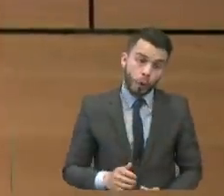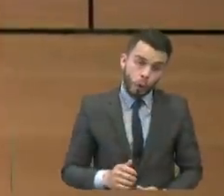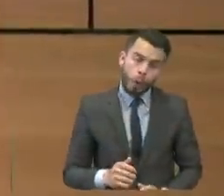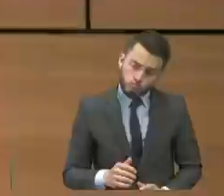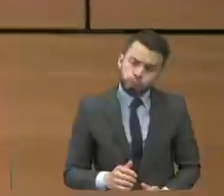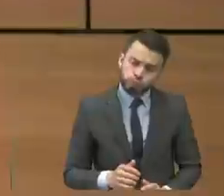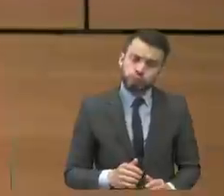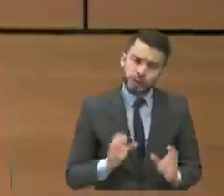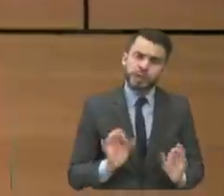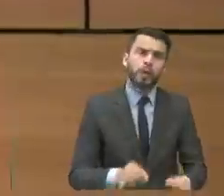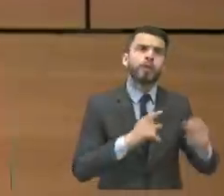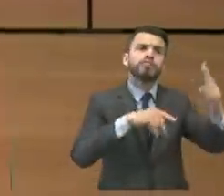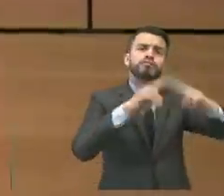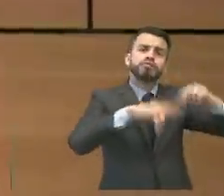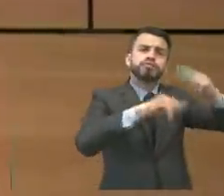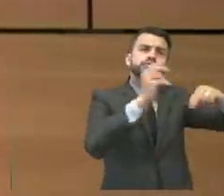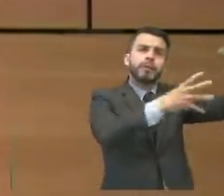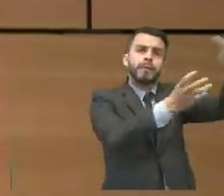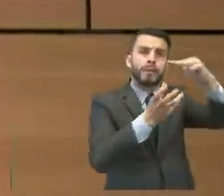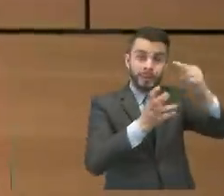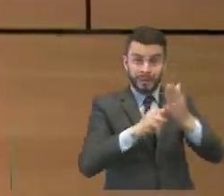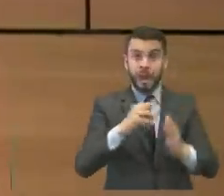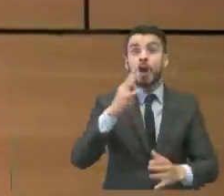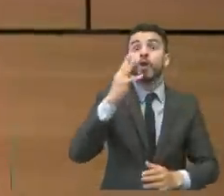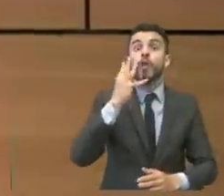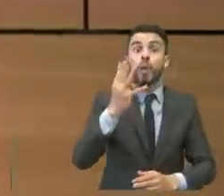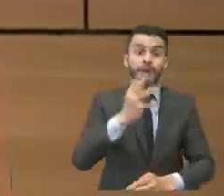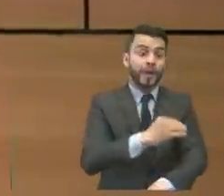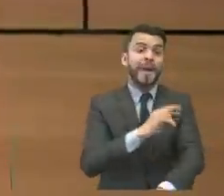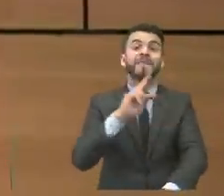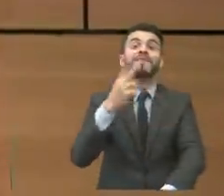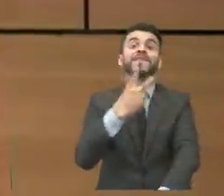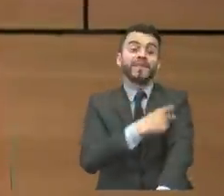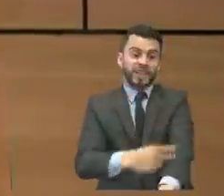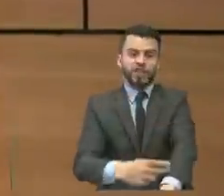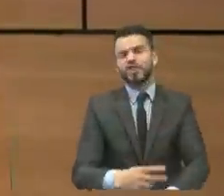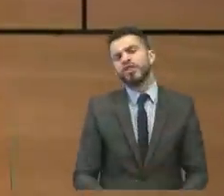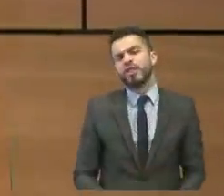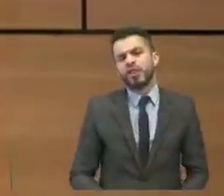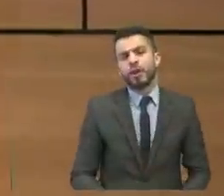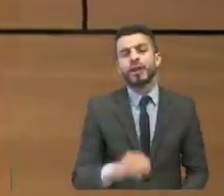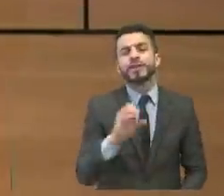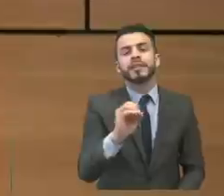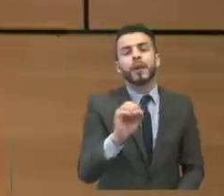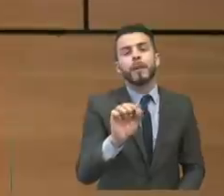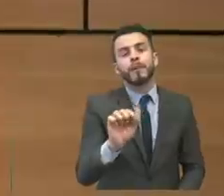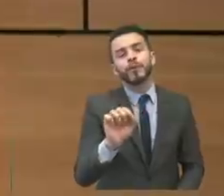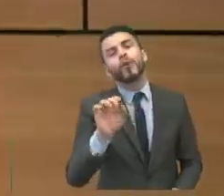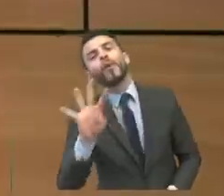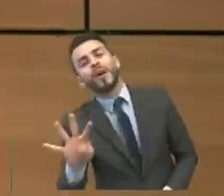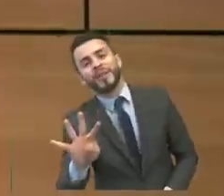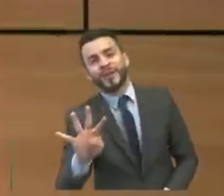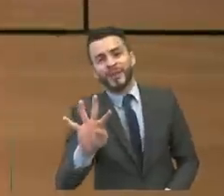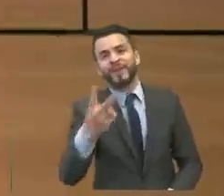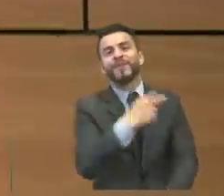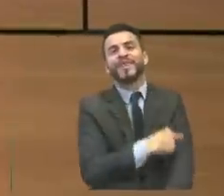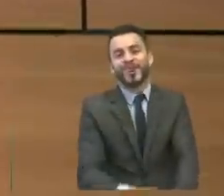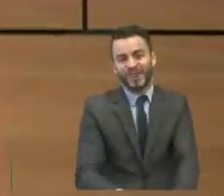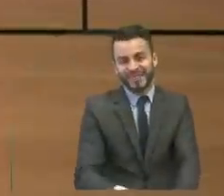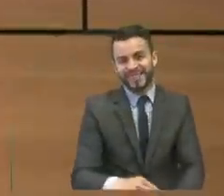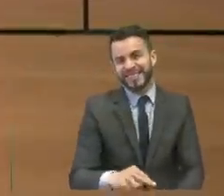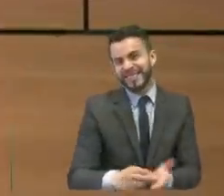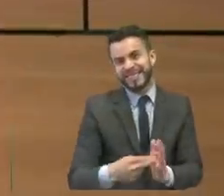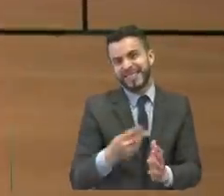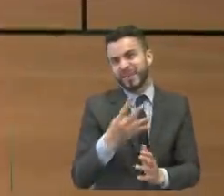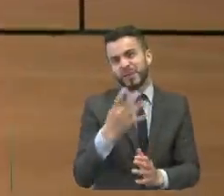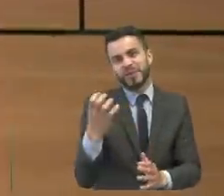sea, no es conseguir 4 billones de pesos más, es conseguir 0.4 billones de pesos más. Eso es relativamente